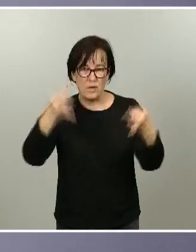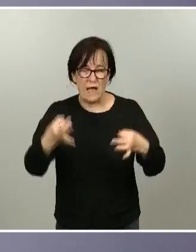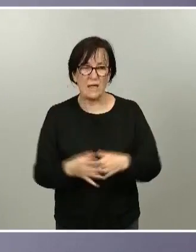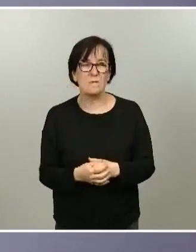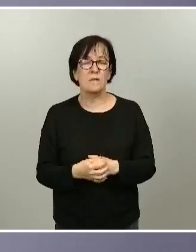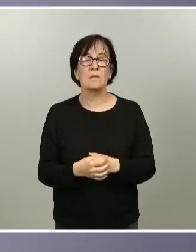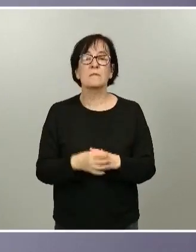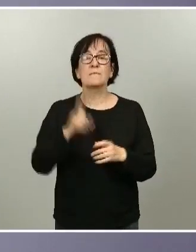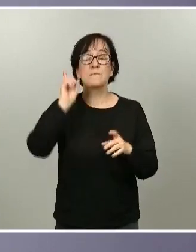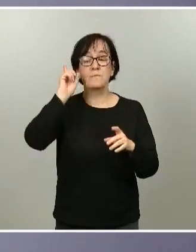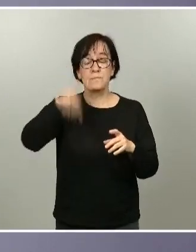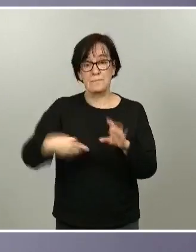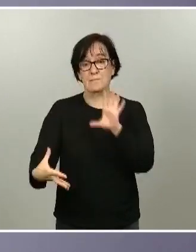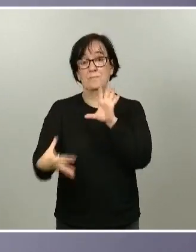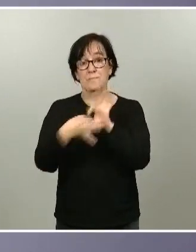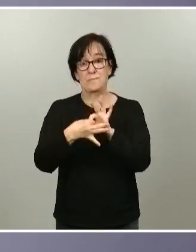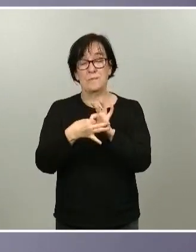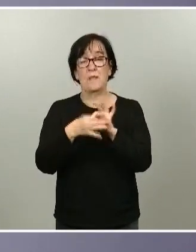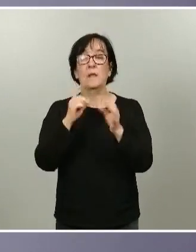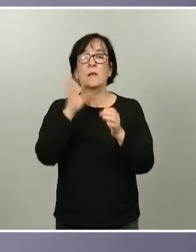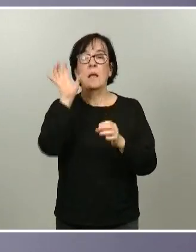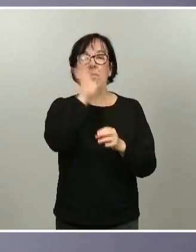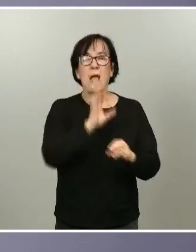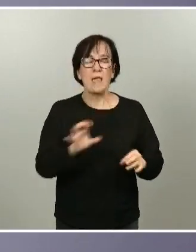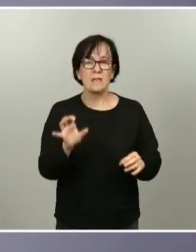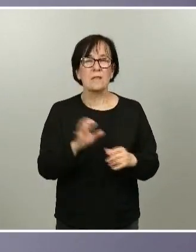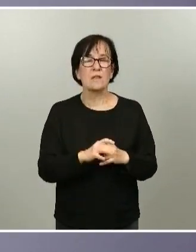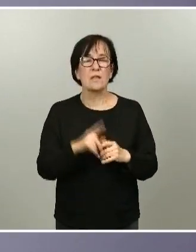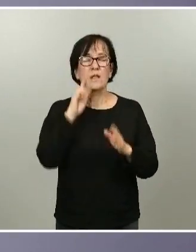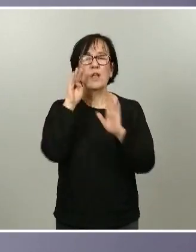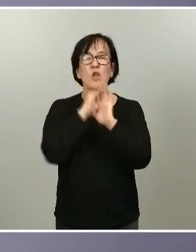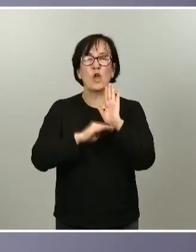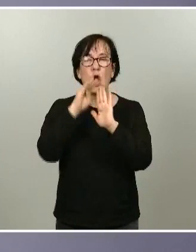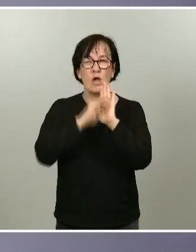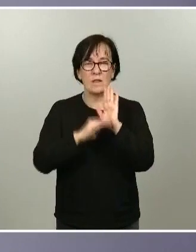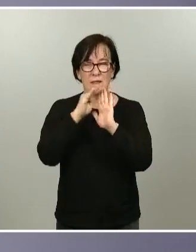asociar otras variables. Hay países en los que las condiciones climáticas,